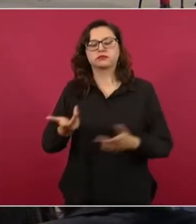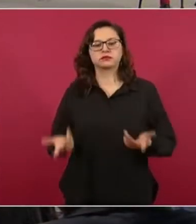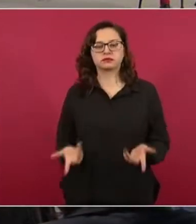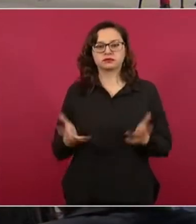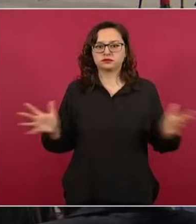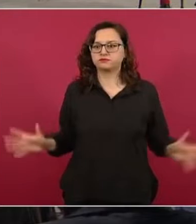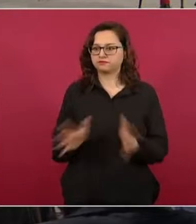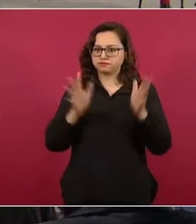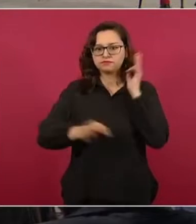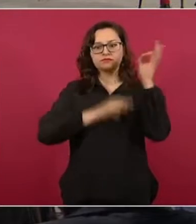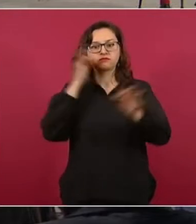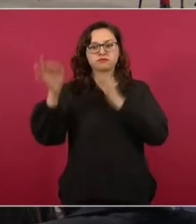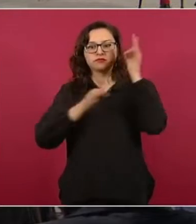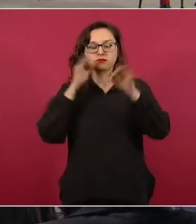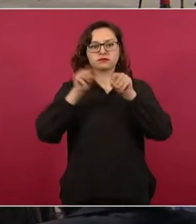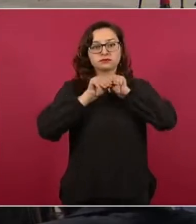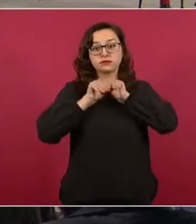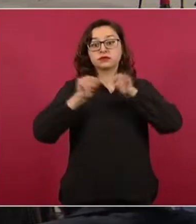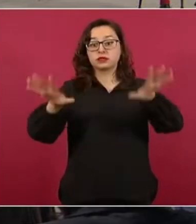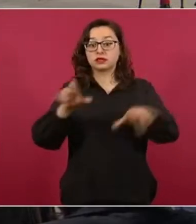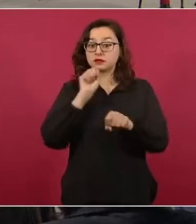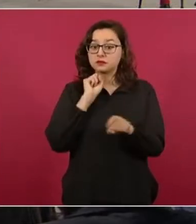Queremos prepararnos,